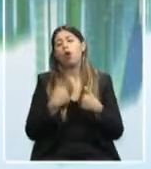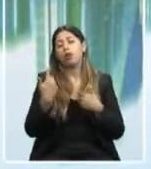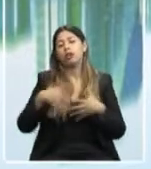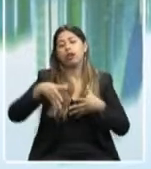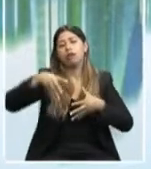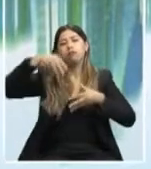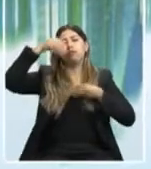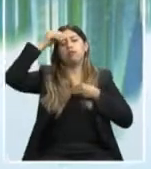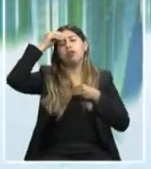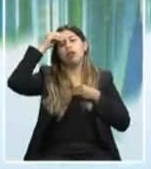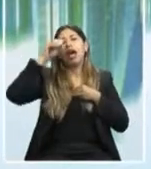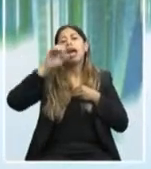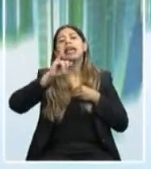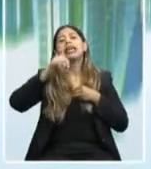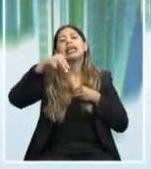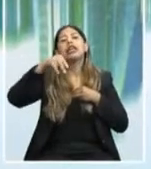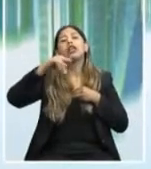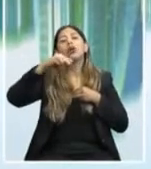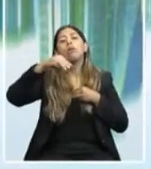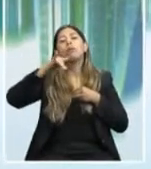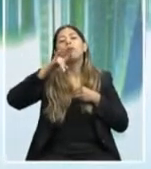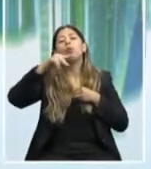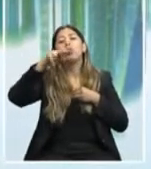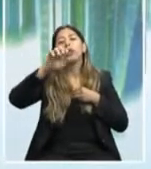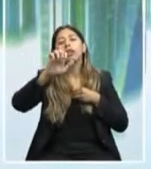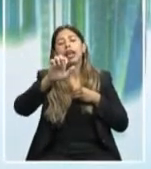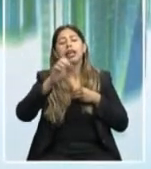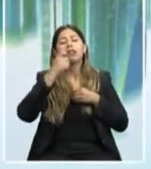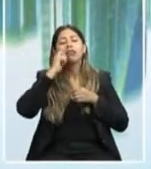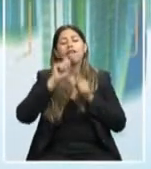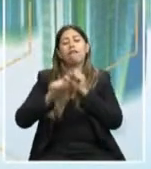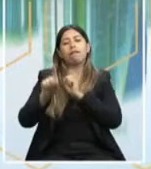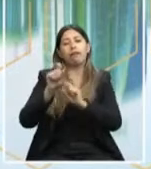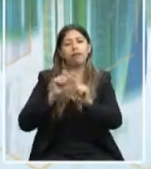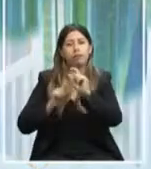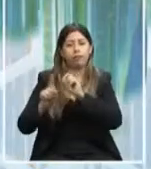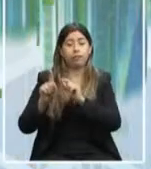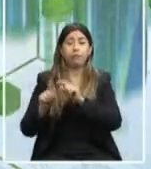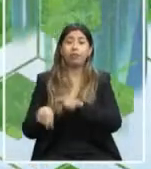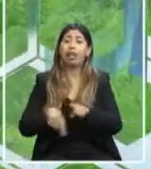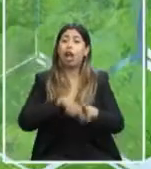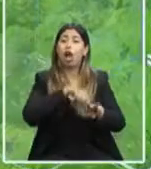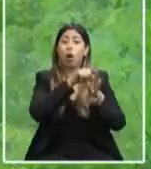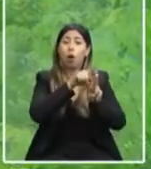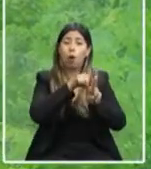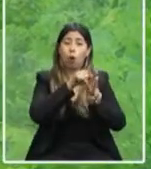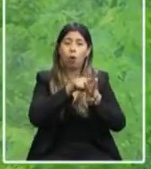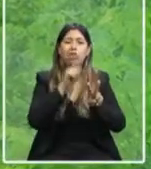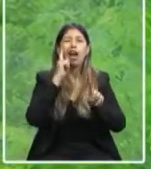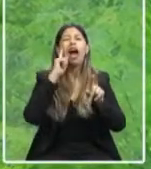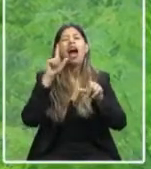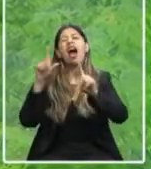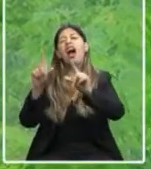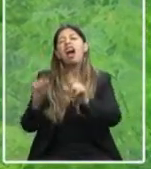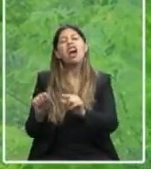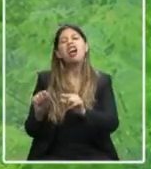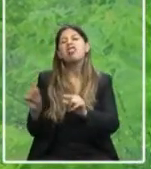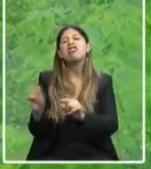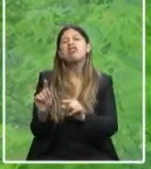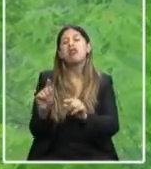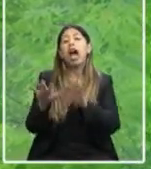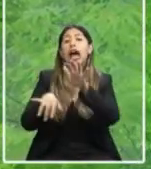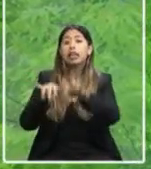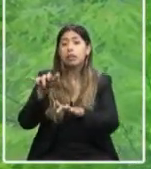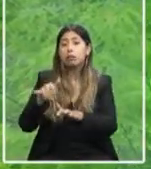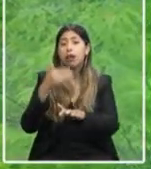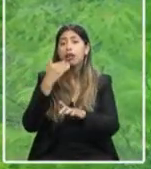y otro, está posible o de alguna manera evaluada menos agresividad en modelos animales y en la